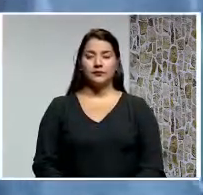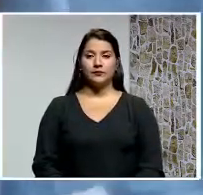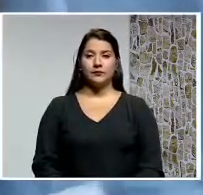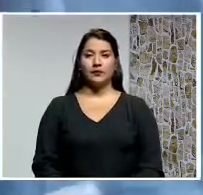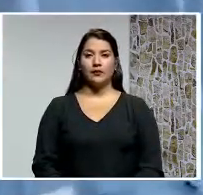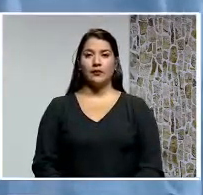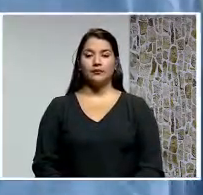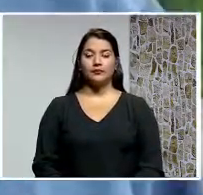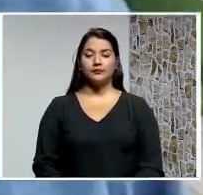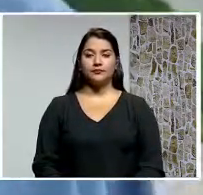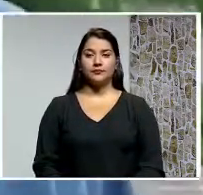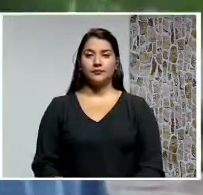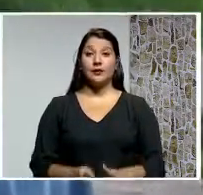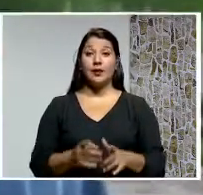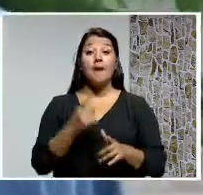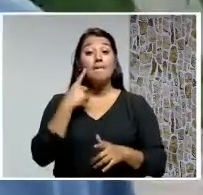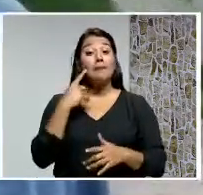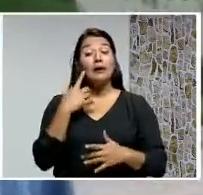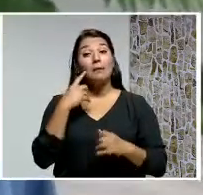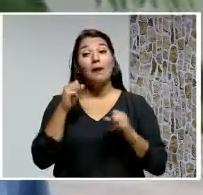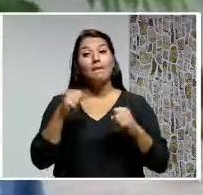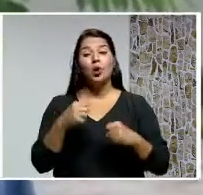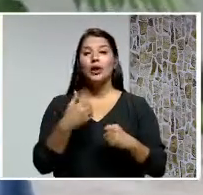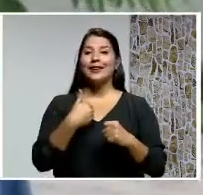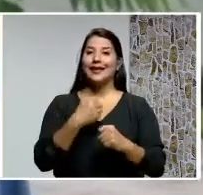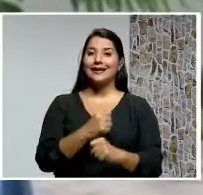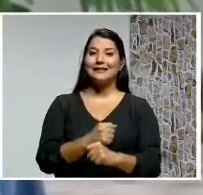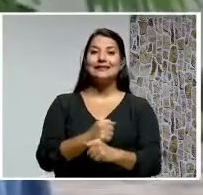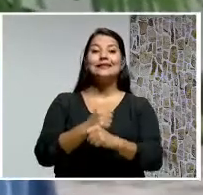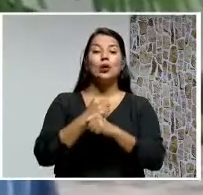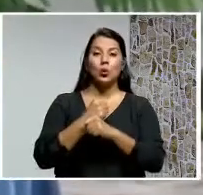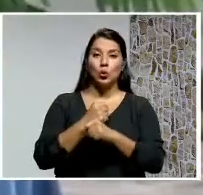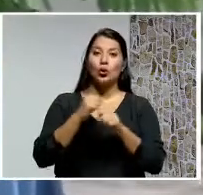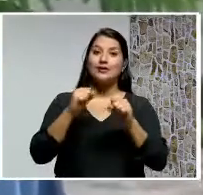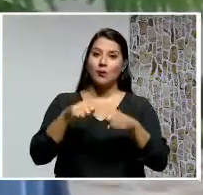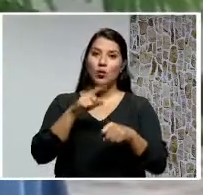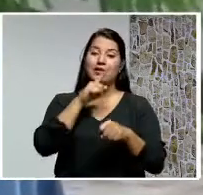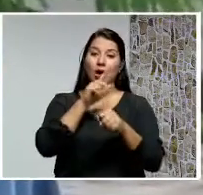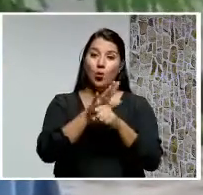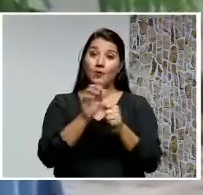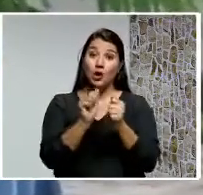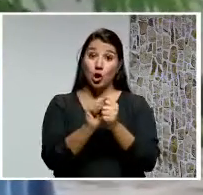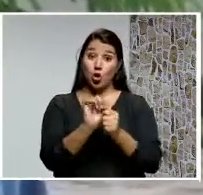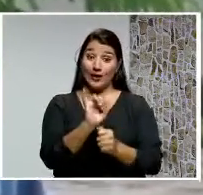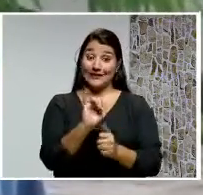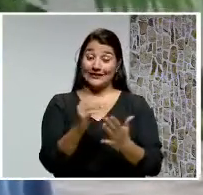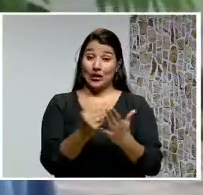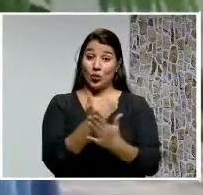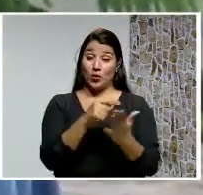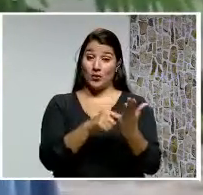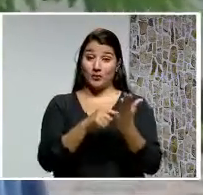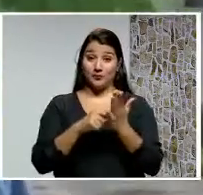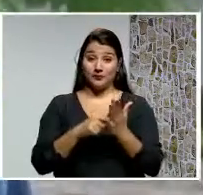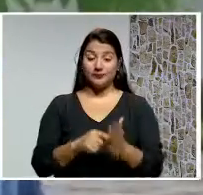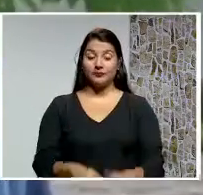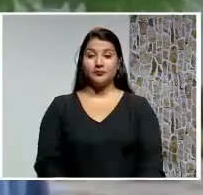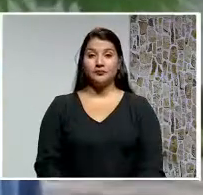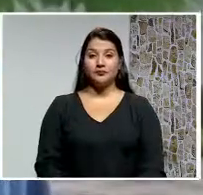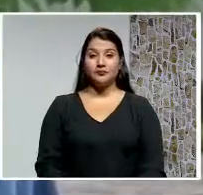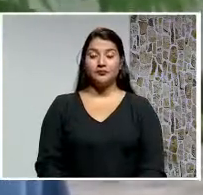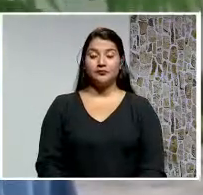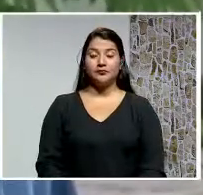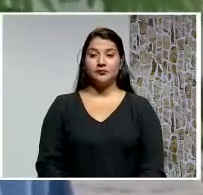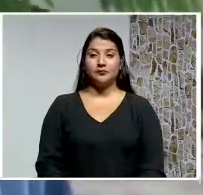manera que nos garanticemos que se va a cumplir con esa propuesta. Y